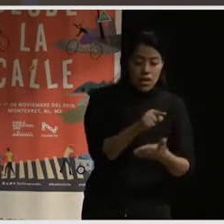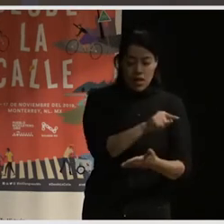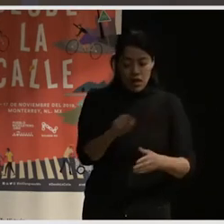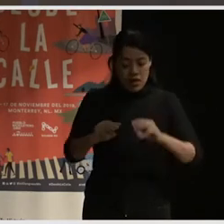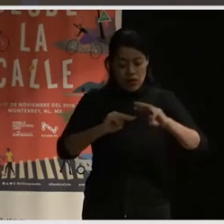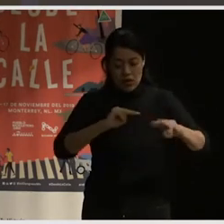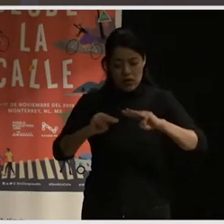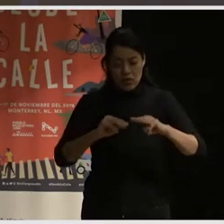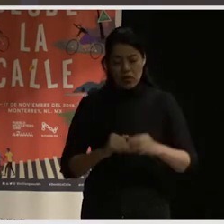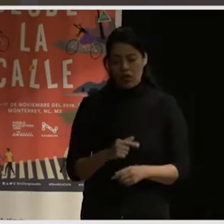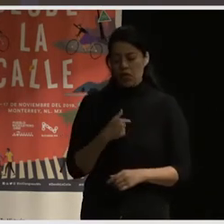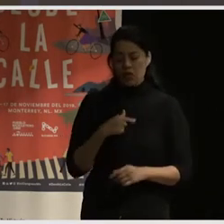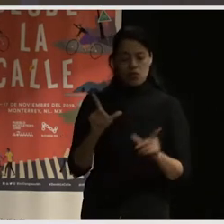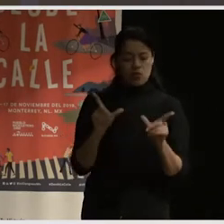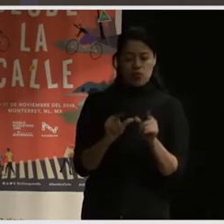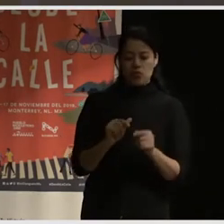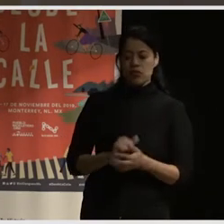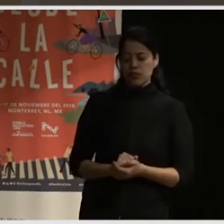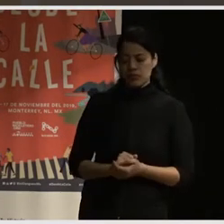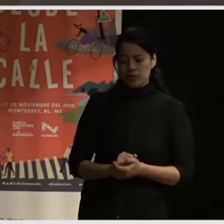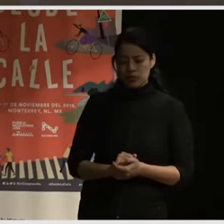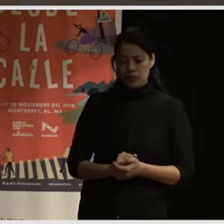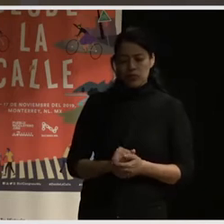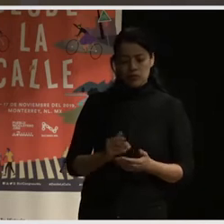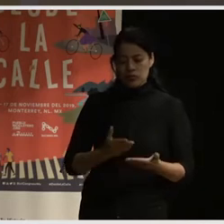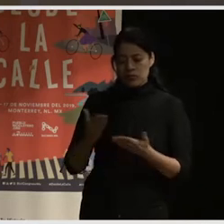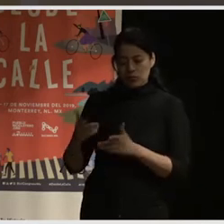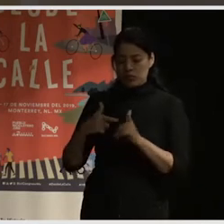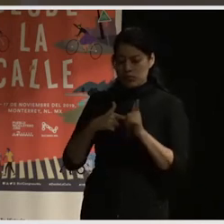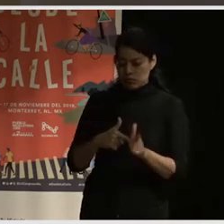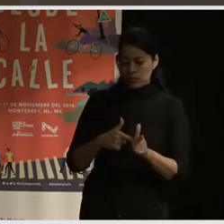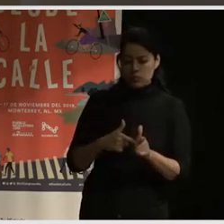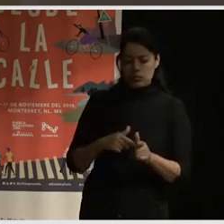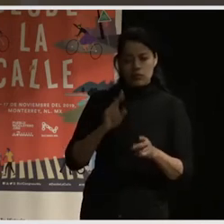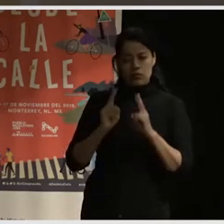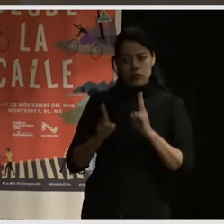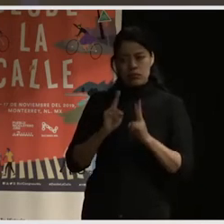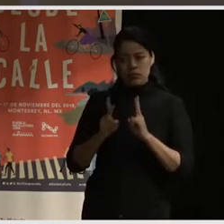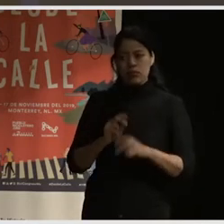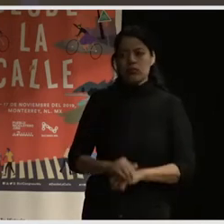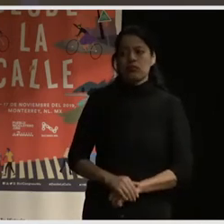no puedo extender más les pasa ustedes la palabra y pues creo que podemos seguir discutiendo